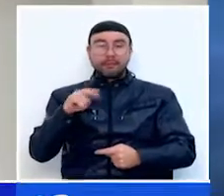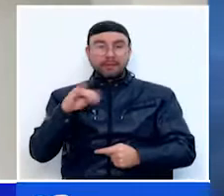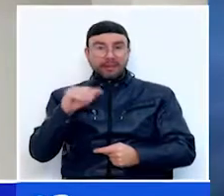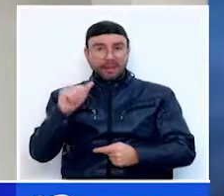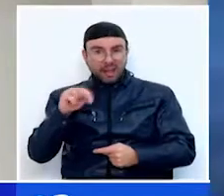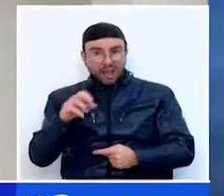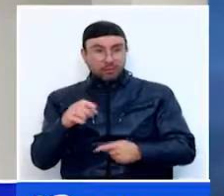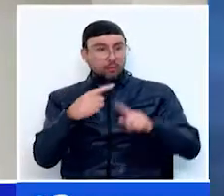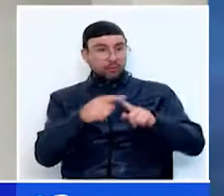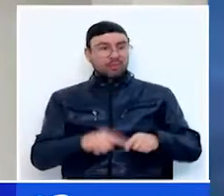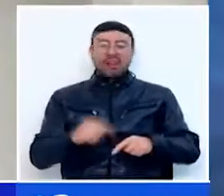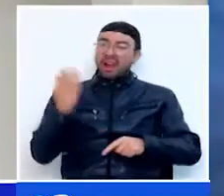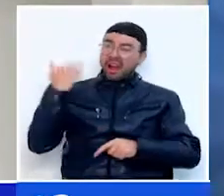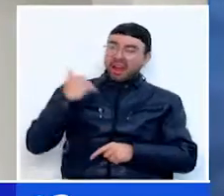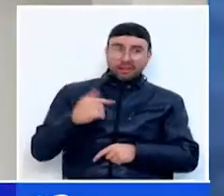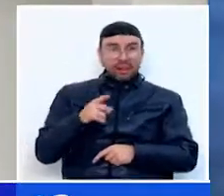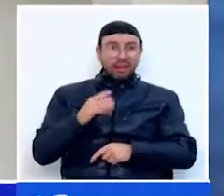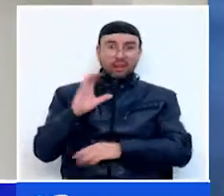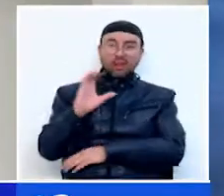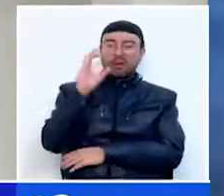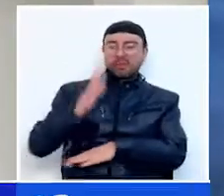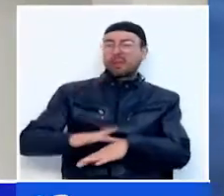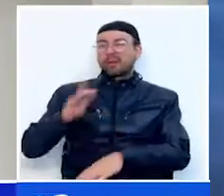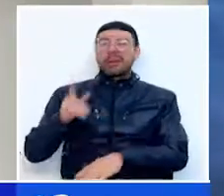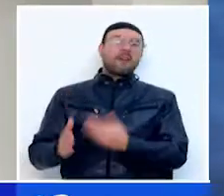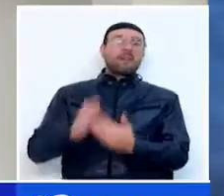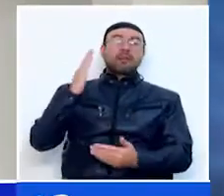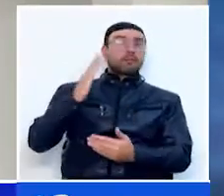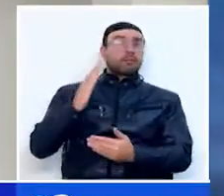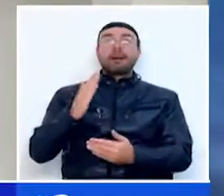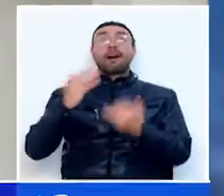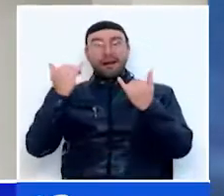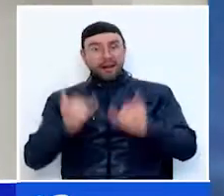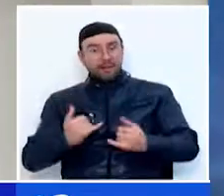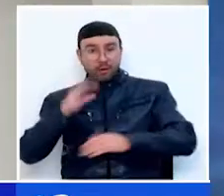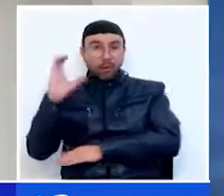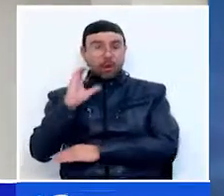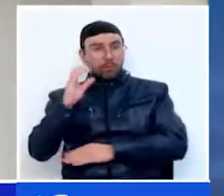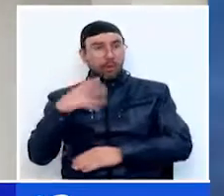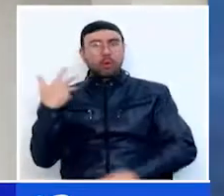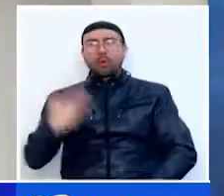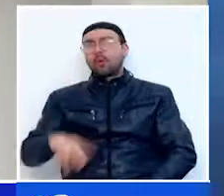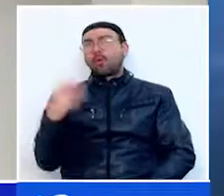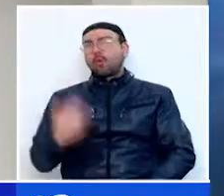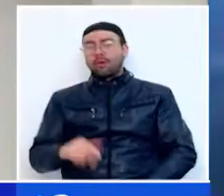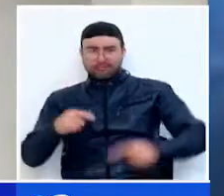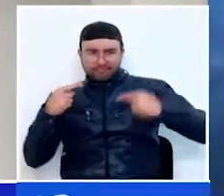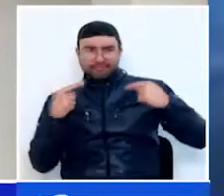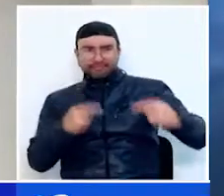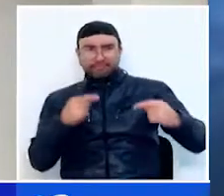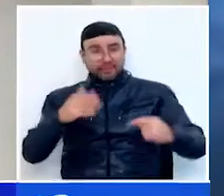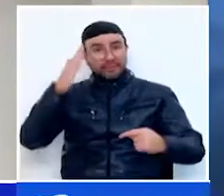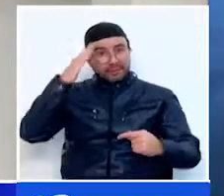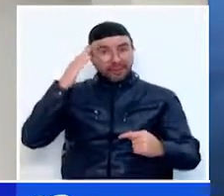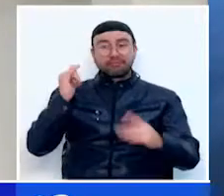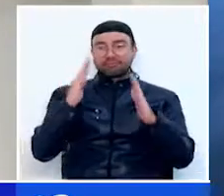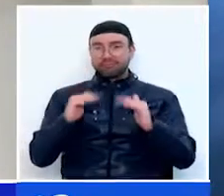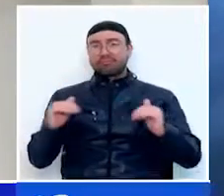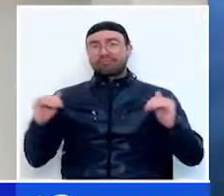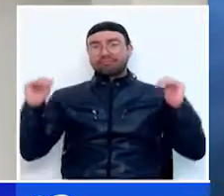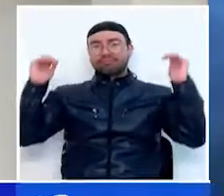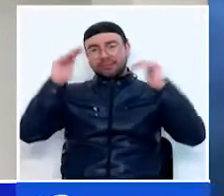Como antes que decían, me toca con Colombia, no es fácil. Ahora ya cuando es Colombia ya tiene nombre. Así